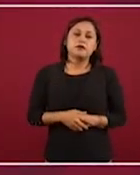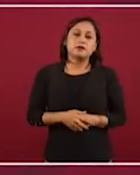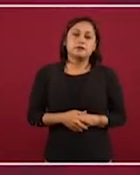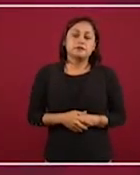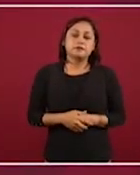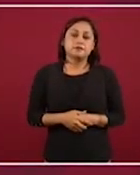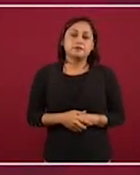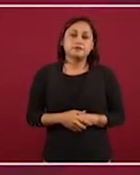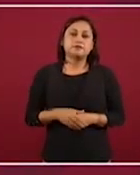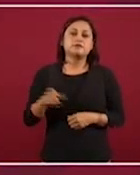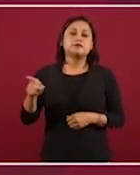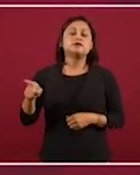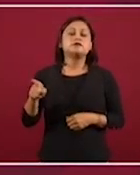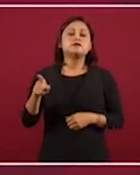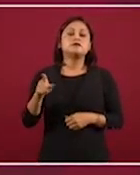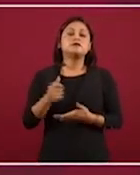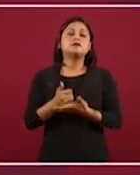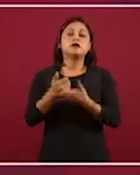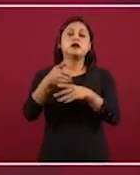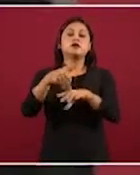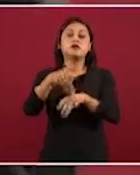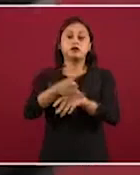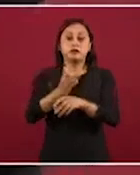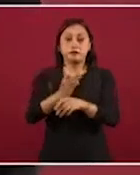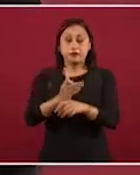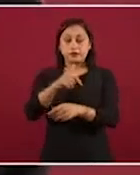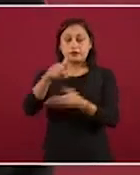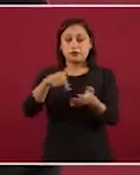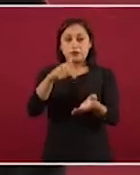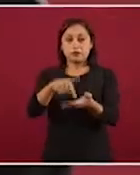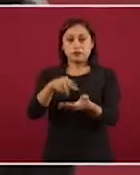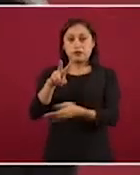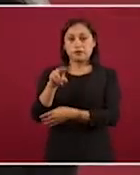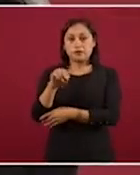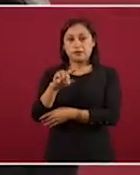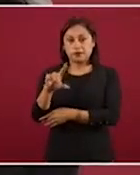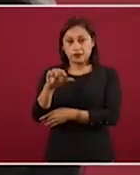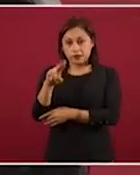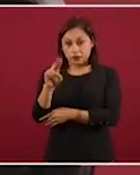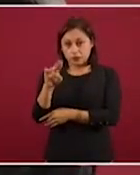el ayuntamiento en Villa Unión, Coahuila,